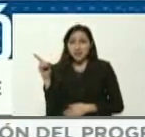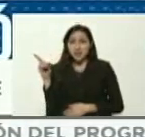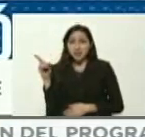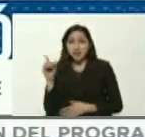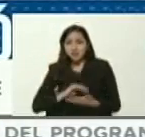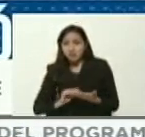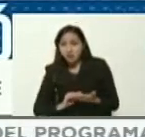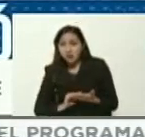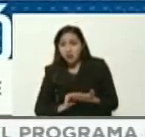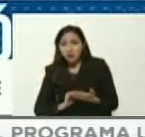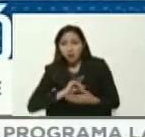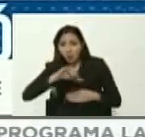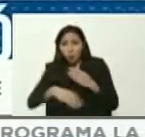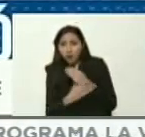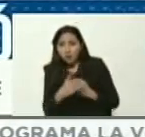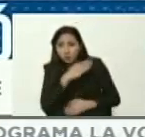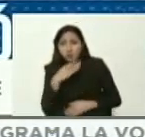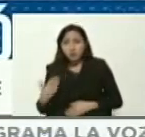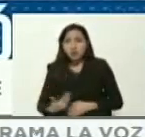Juan Guaidó,